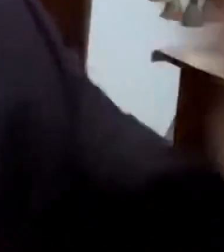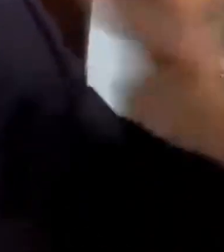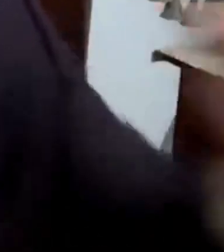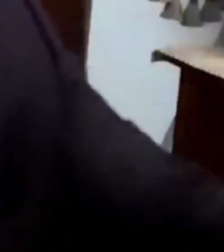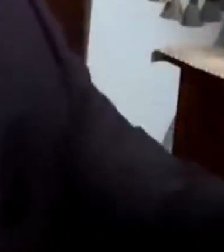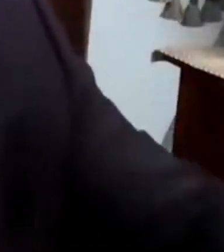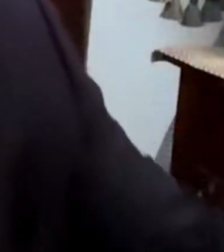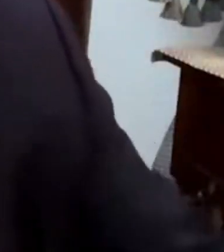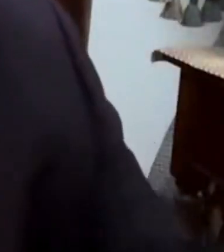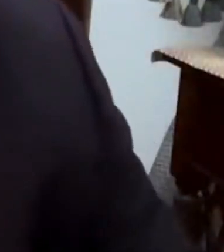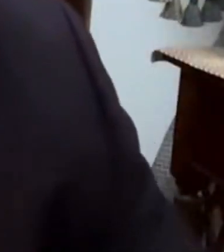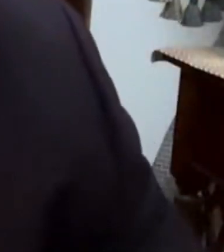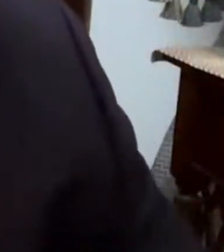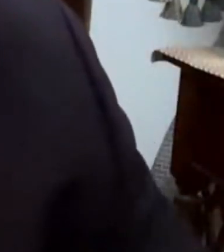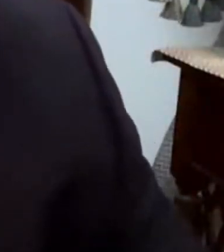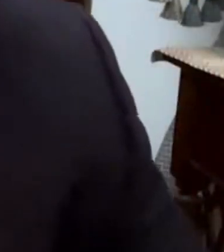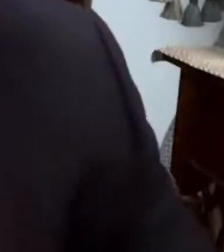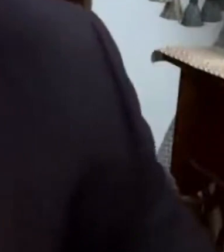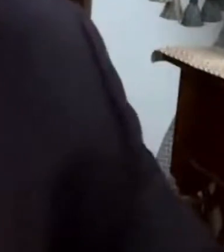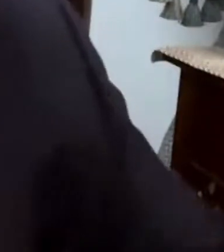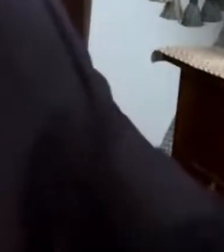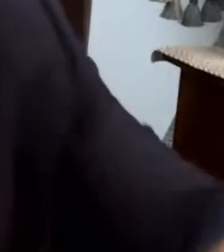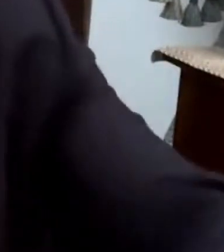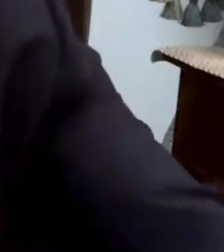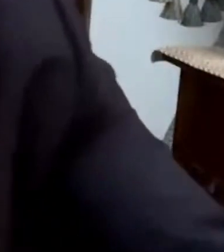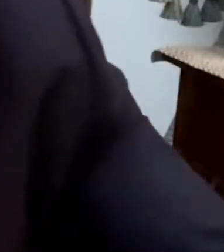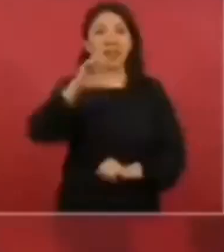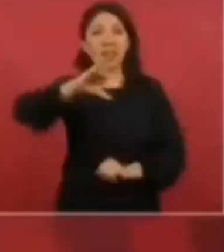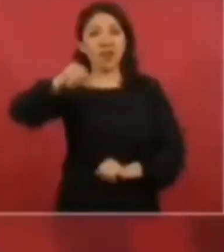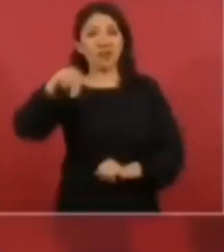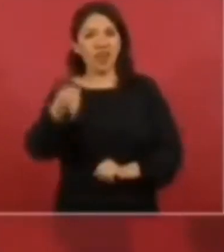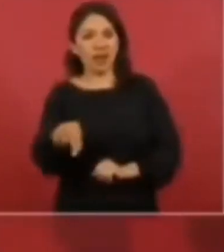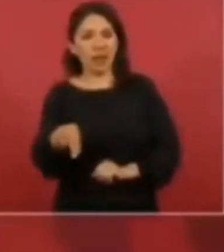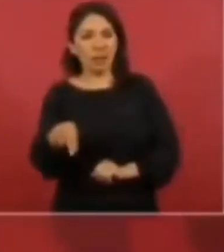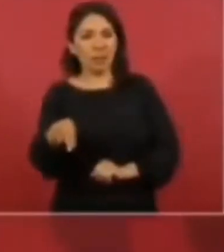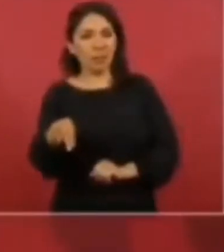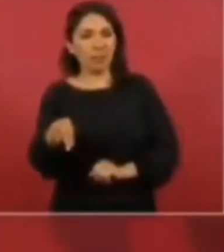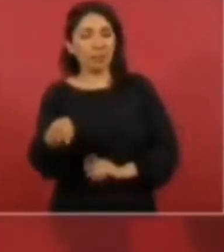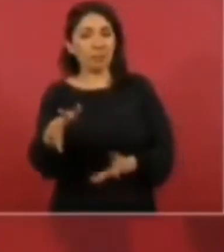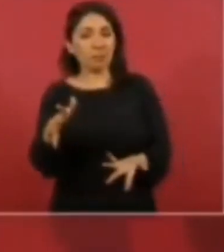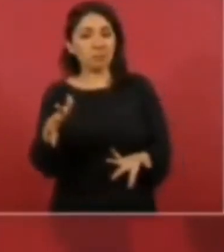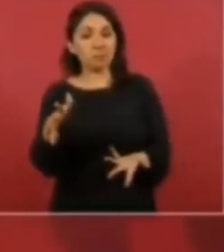suscribo con todas sus letras. Vea y escuche.